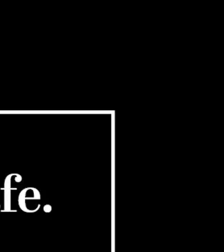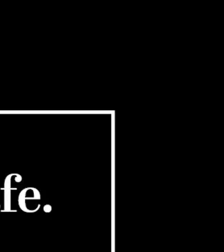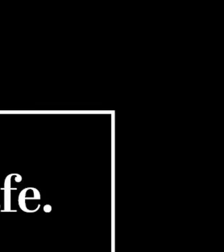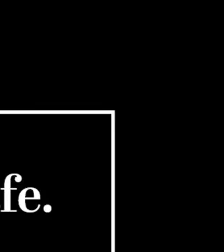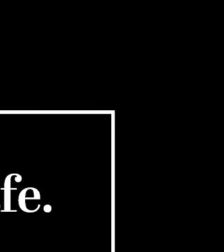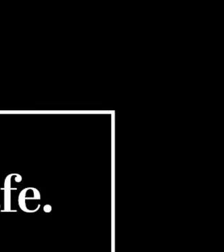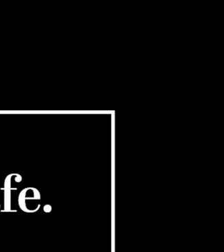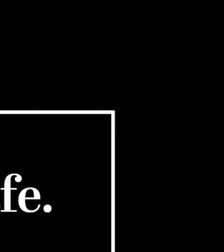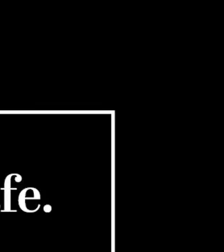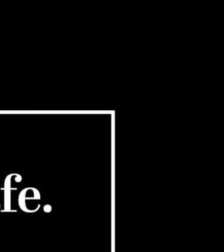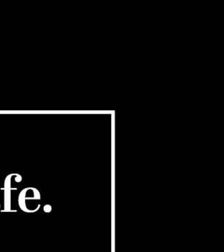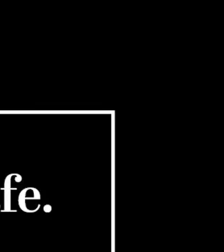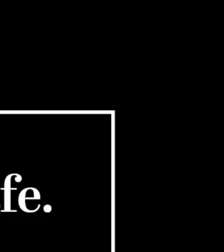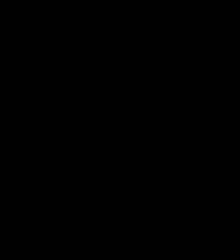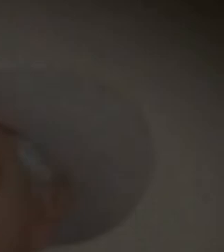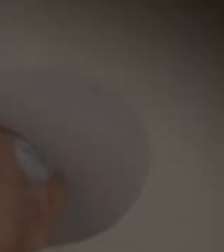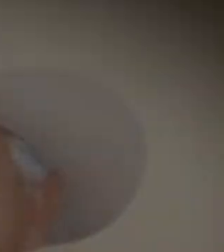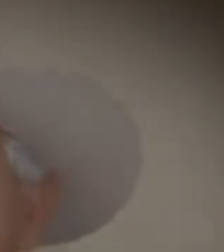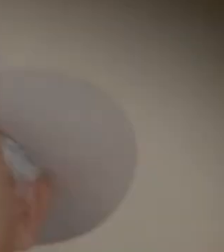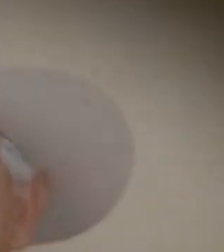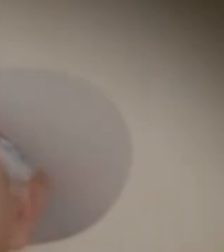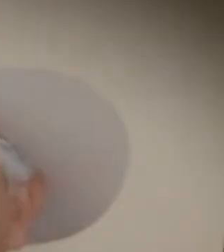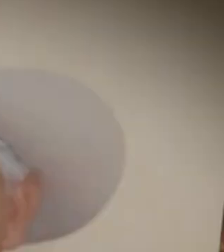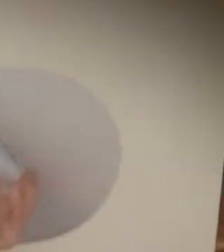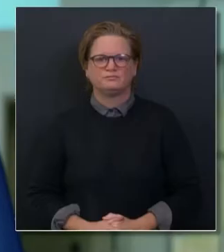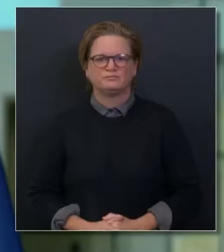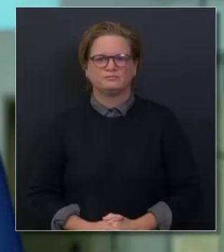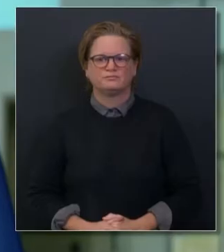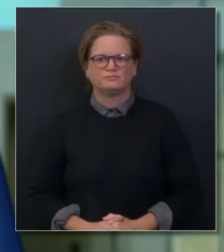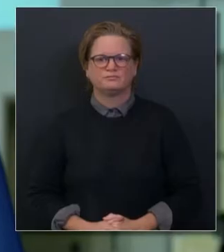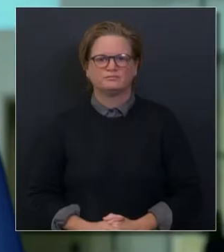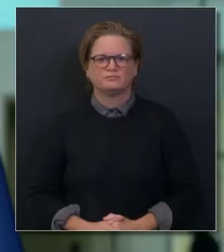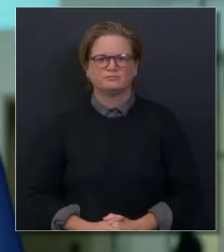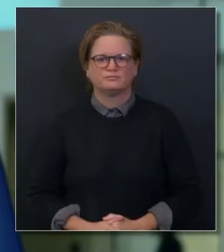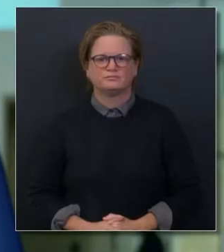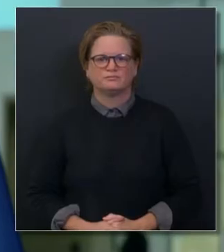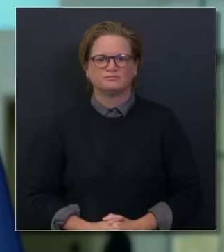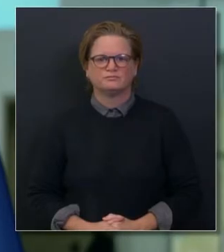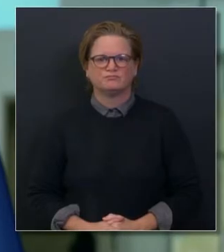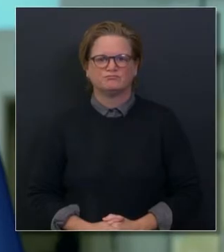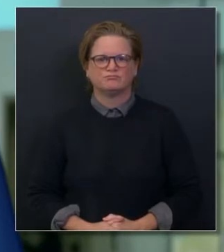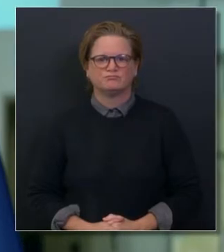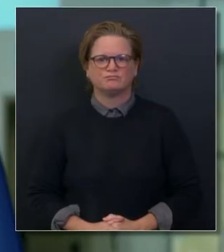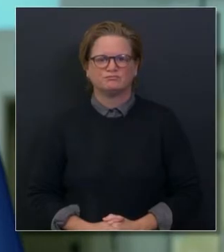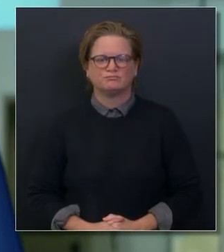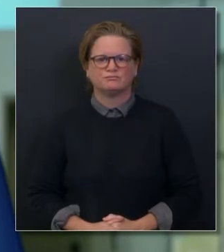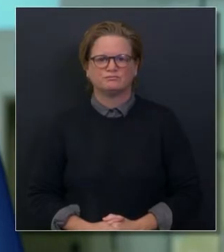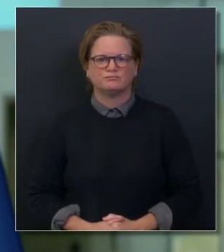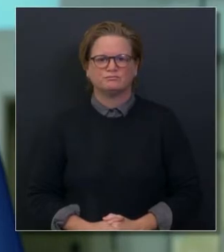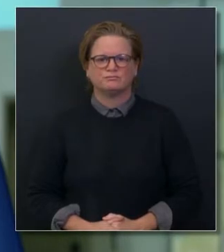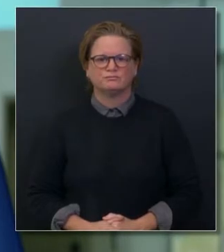Use mascarilla, guarde distancia de 6 pies por lo menos. Mi papá.